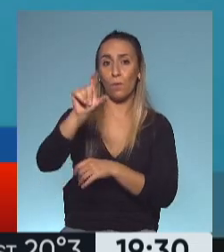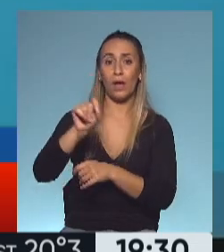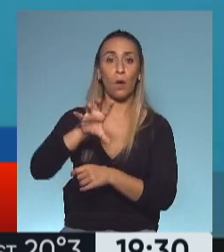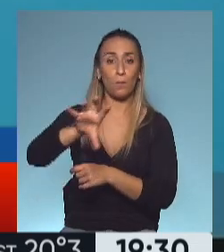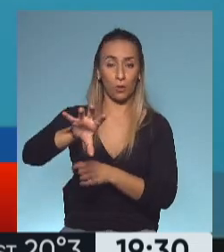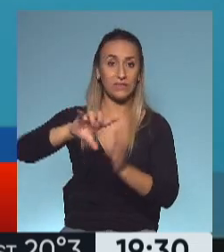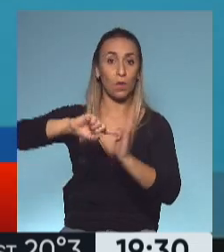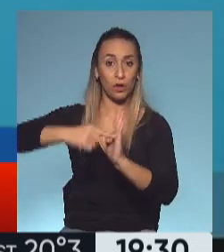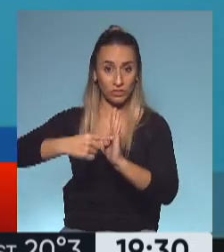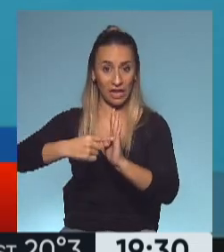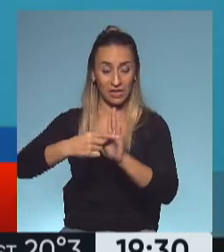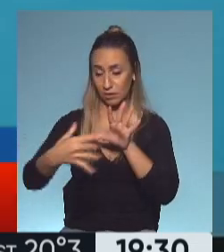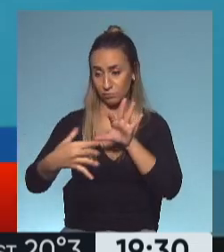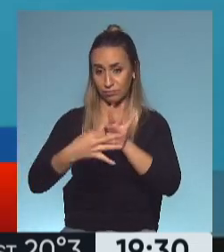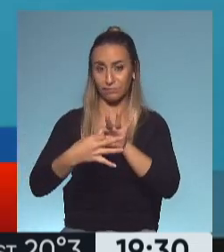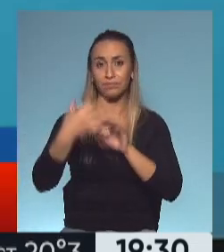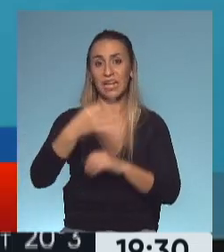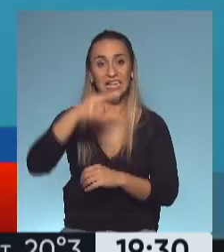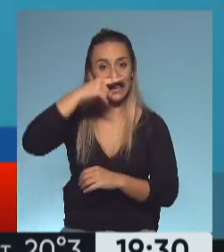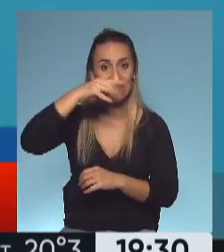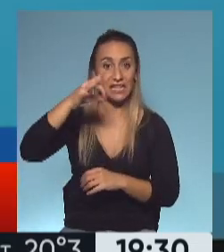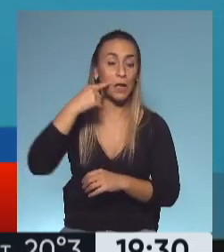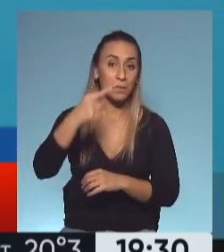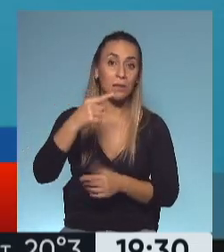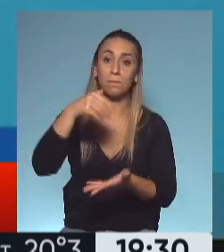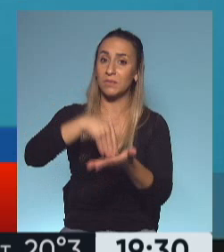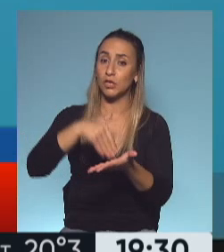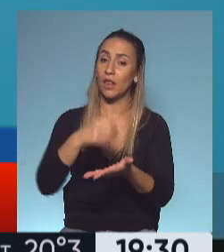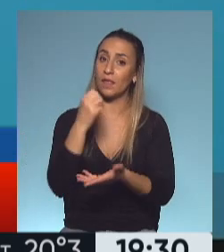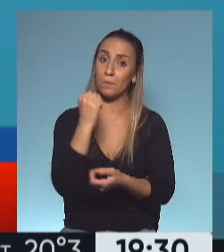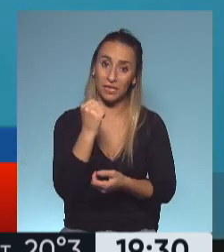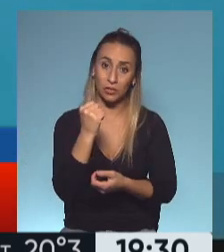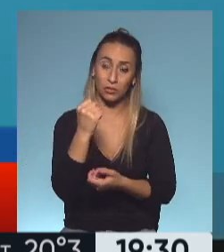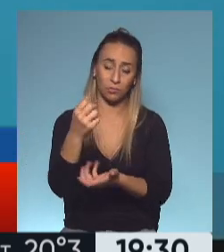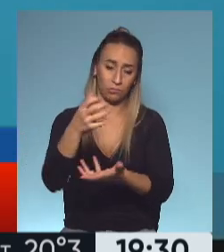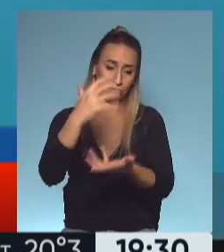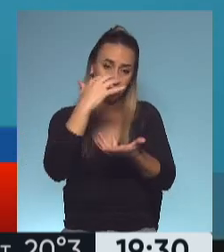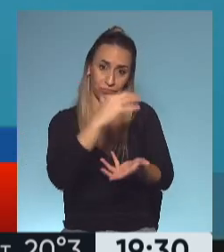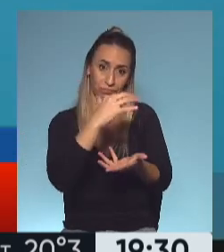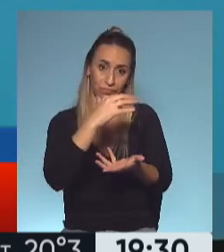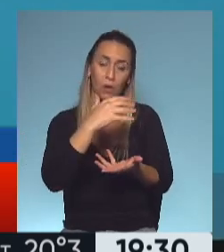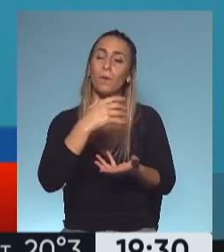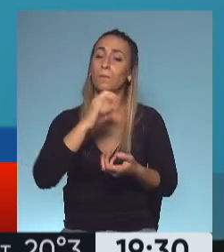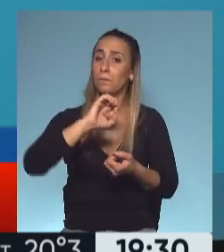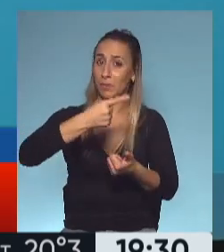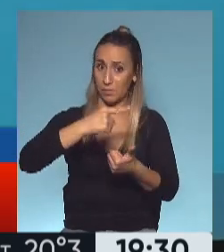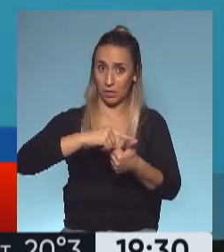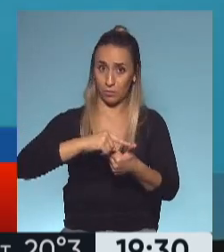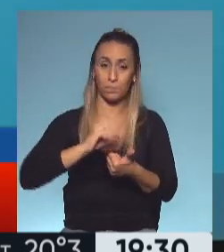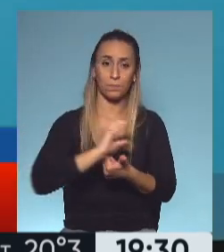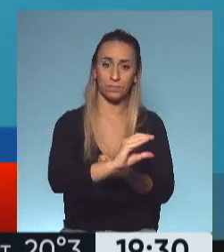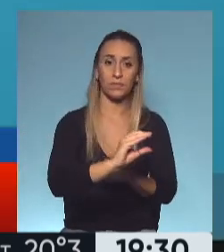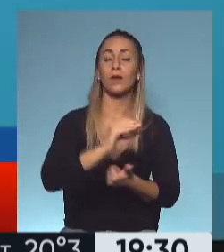Aires alcanza los 70.000 millones de pesos, se van a ampliar en primer lugar programas